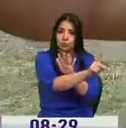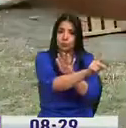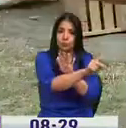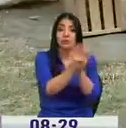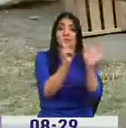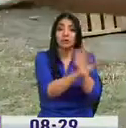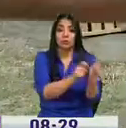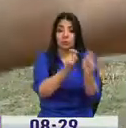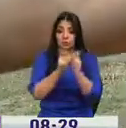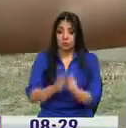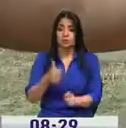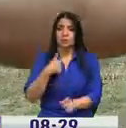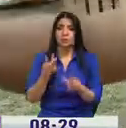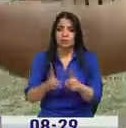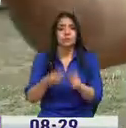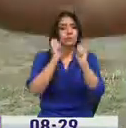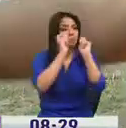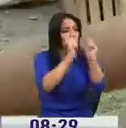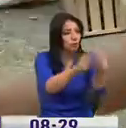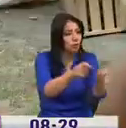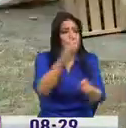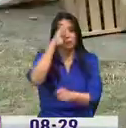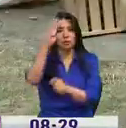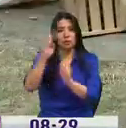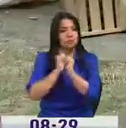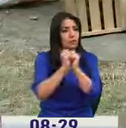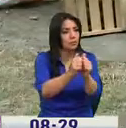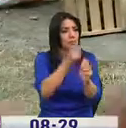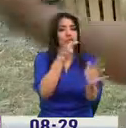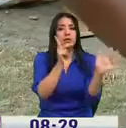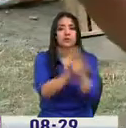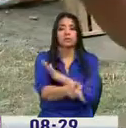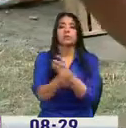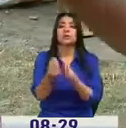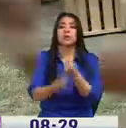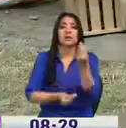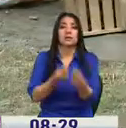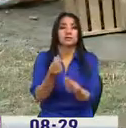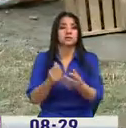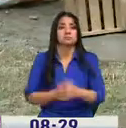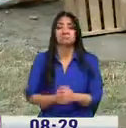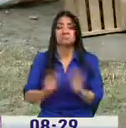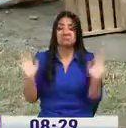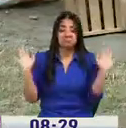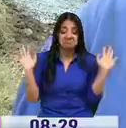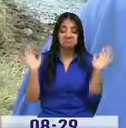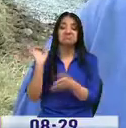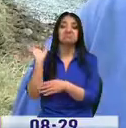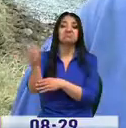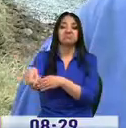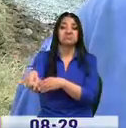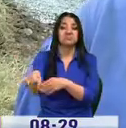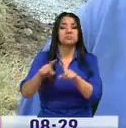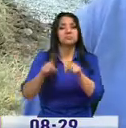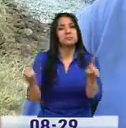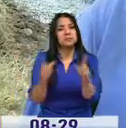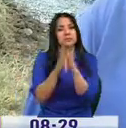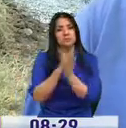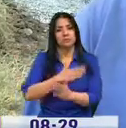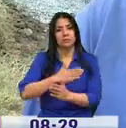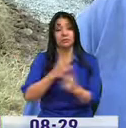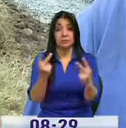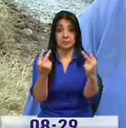denuncias, hemos ido hasta nosotros mismos a entregar con la policía las denuncias. Los señores simplemente no aparecen y punto. O sea, pero por favor, si es que nos